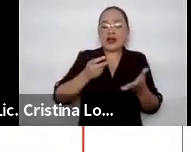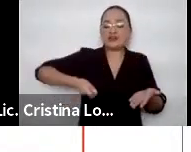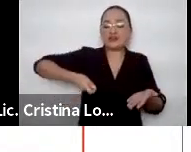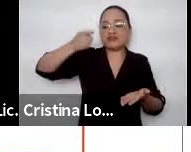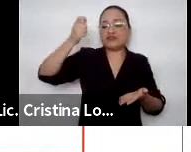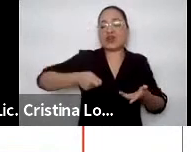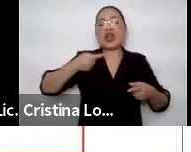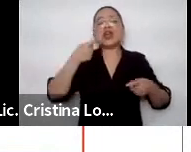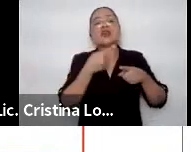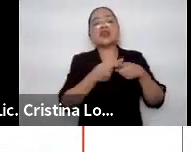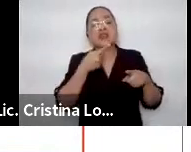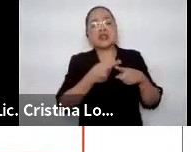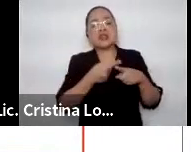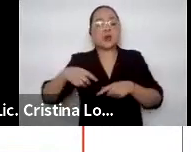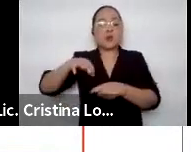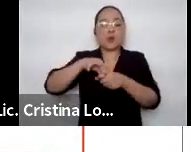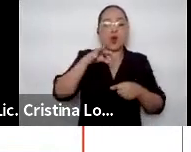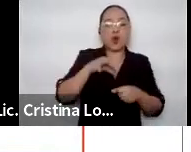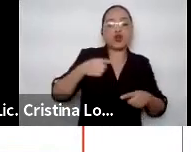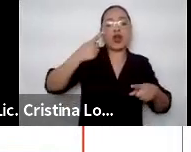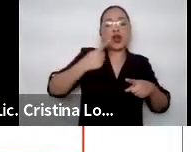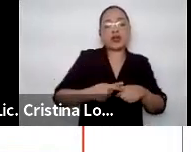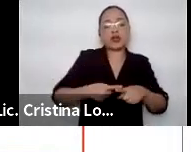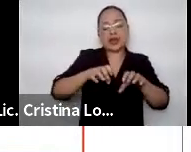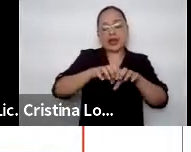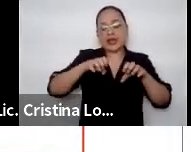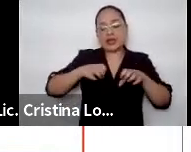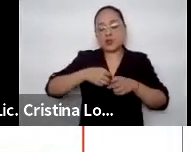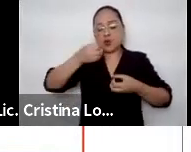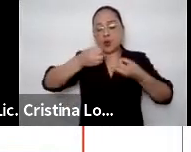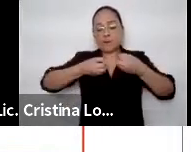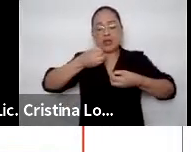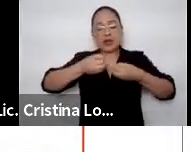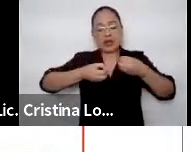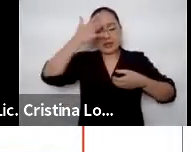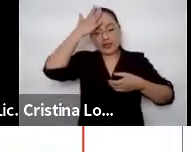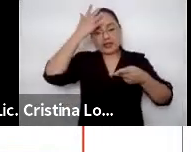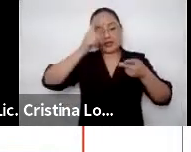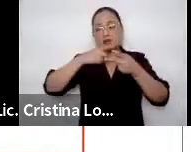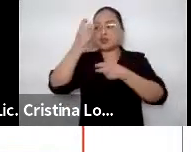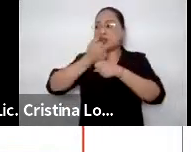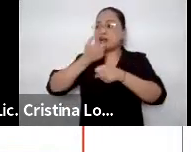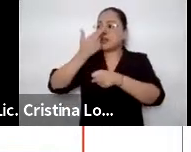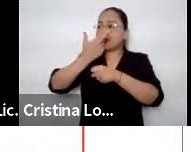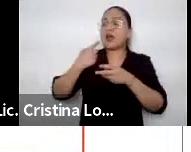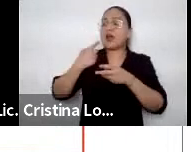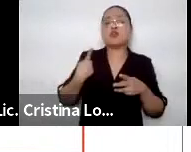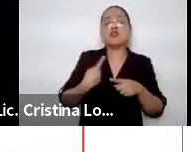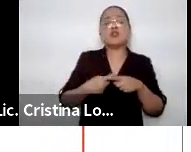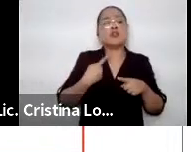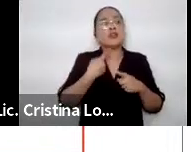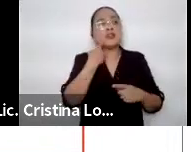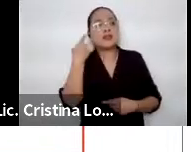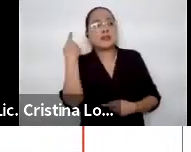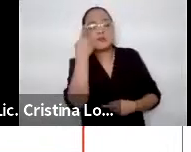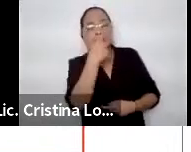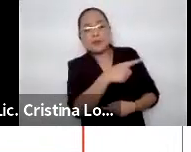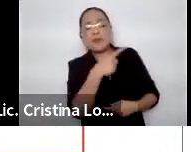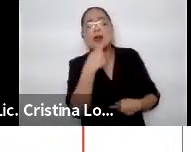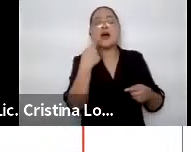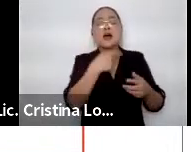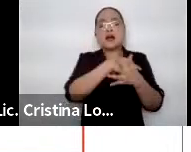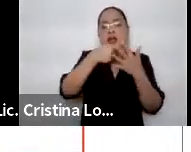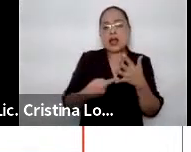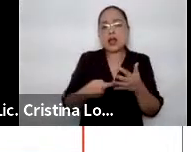la votación, el ponente, el secretario en su caso, también en su caso el nombre del promovente o quejoso,